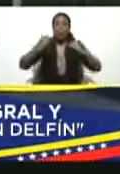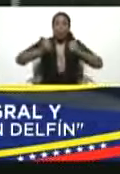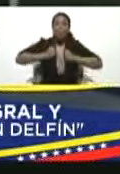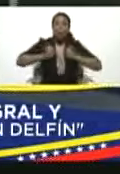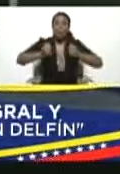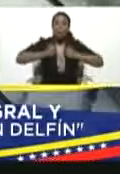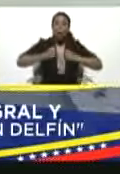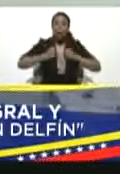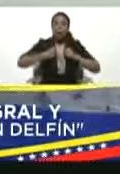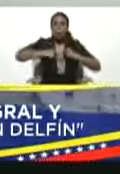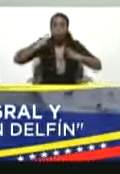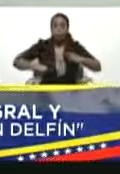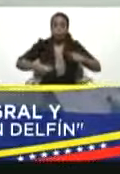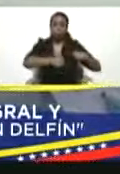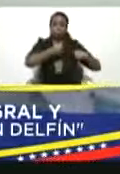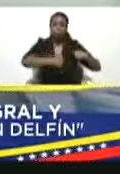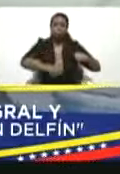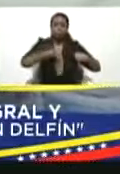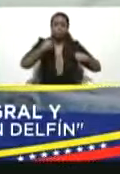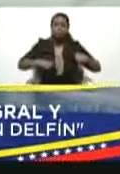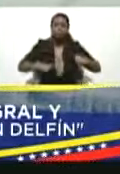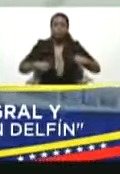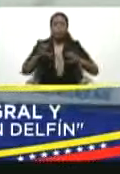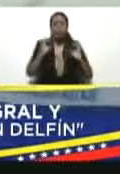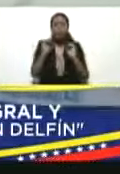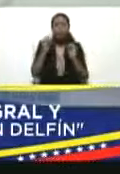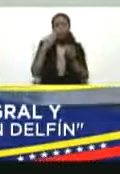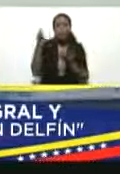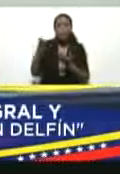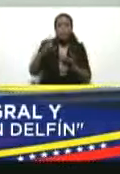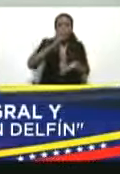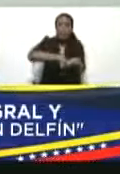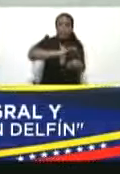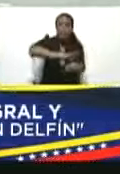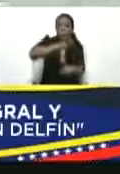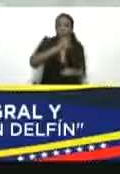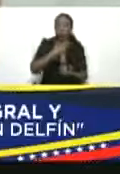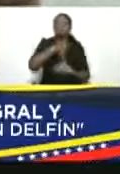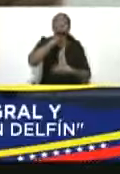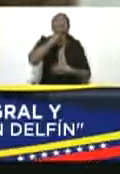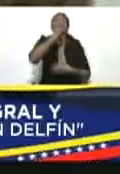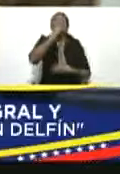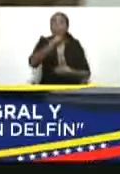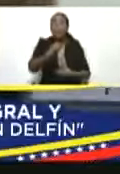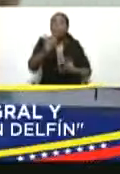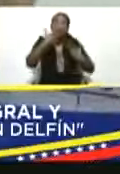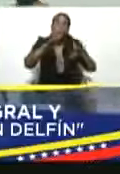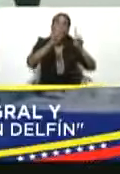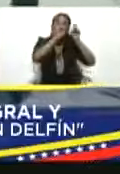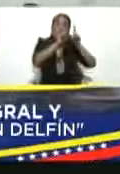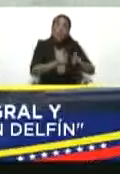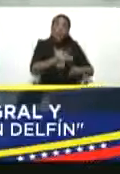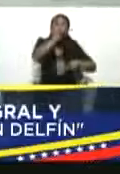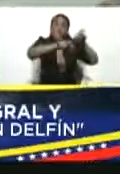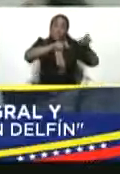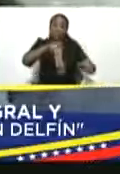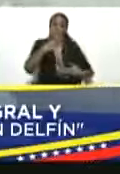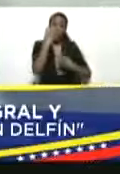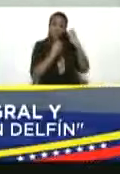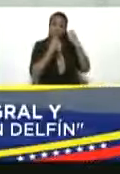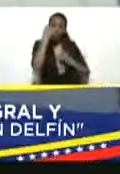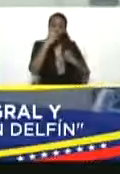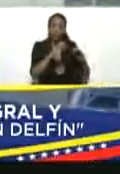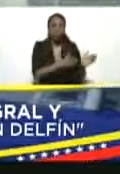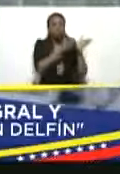tenemos electrocardiógrafo tenemos tensiómetros aspiradores y de acuerdo al diagnóstico que se haga aquí